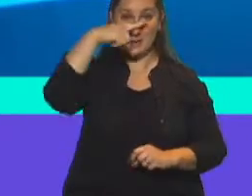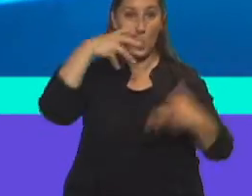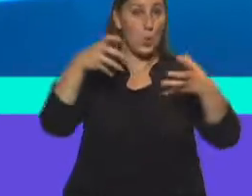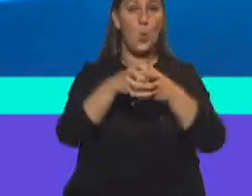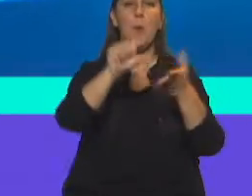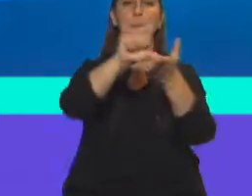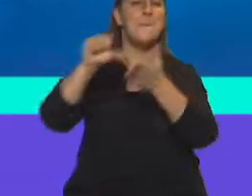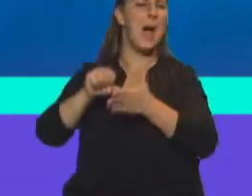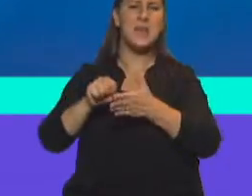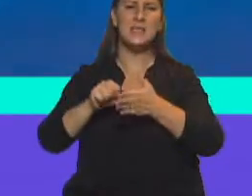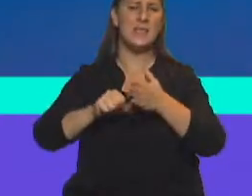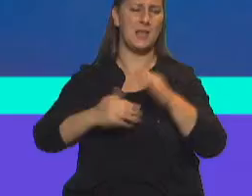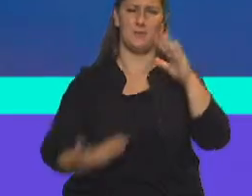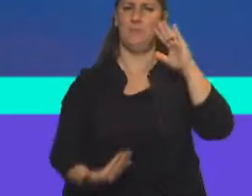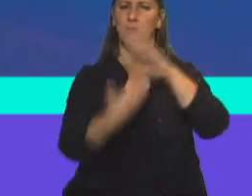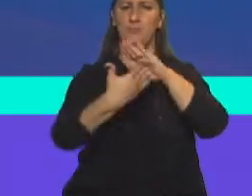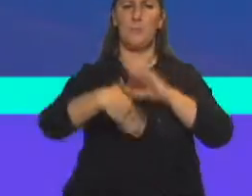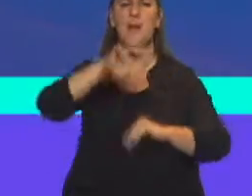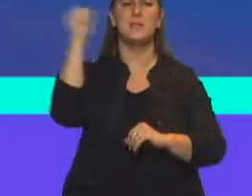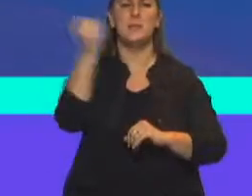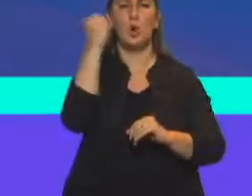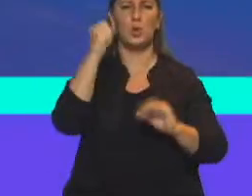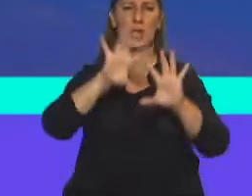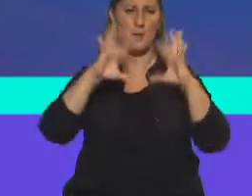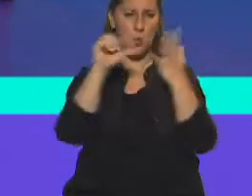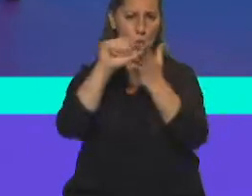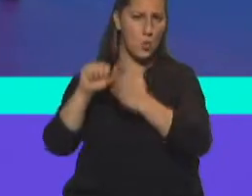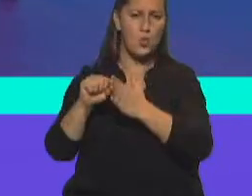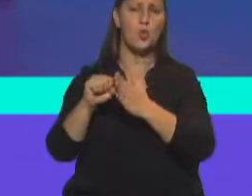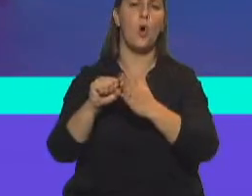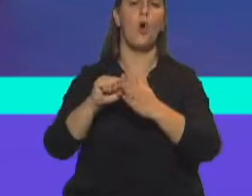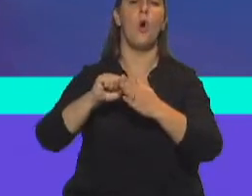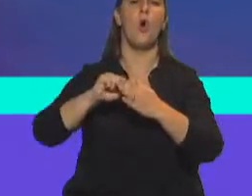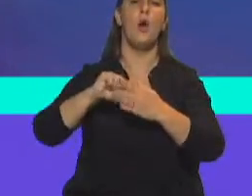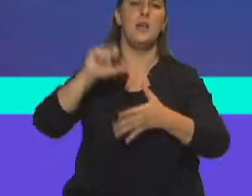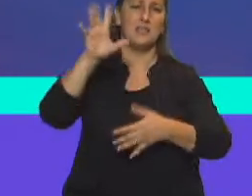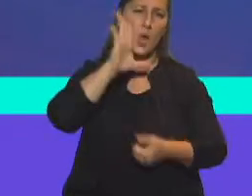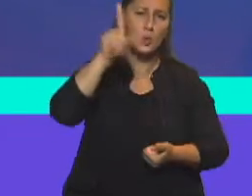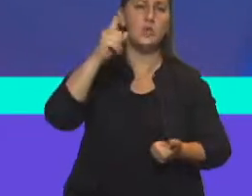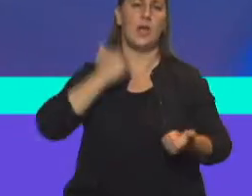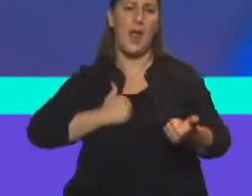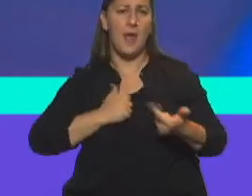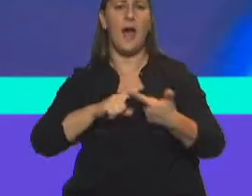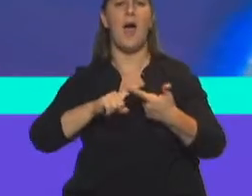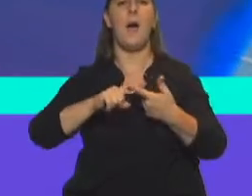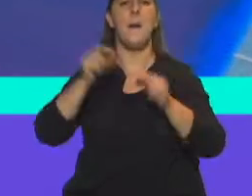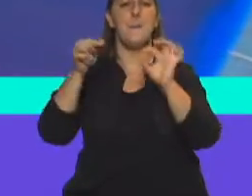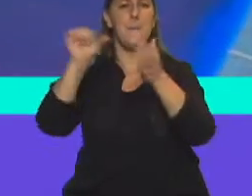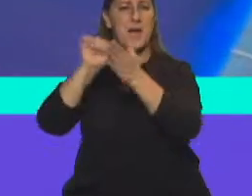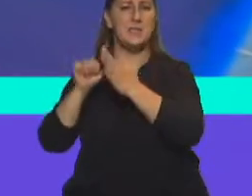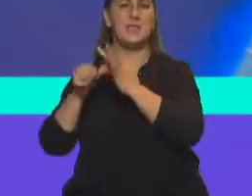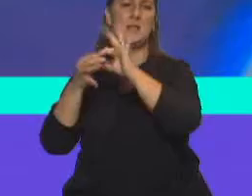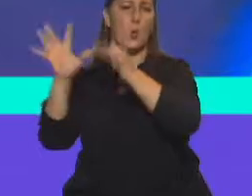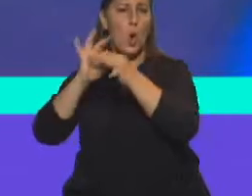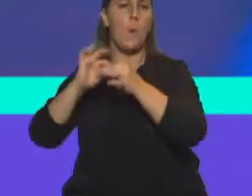los países más importantes del mundo, países del norte de América, Estados Unidos, Canadá, países europeos, también está